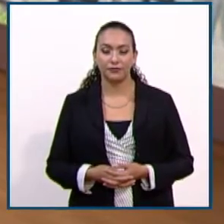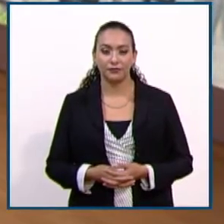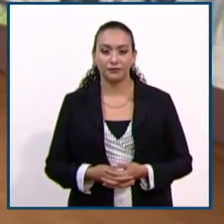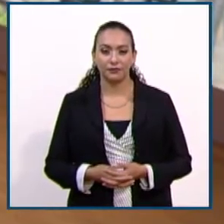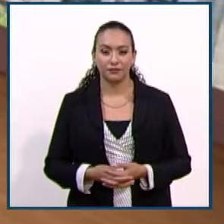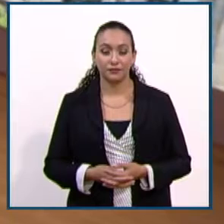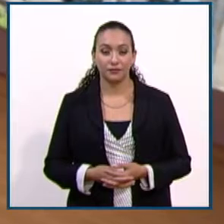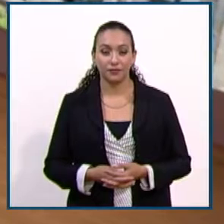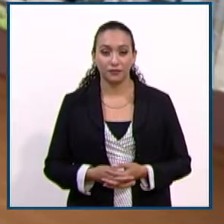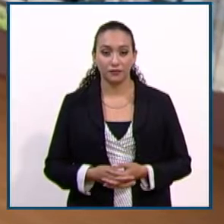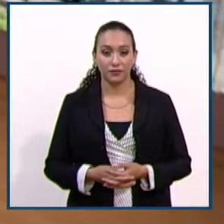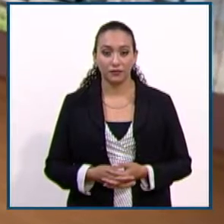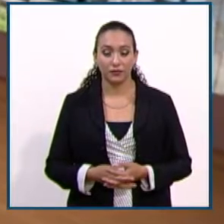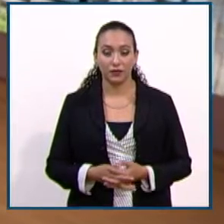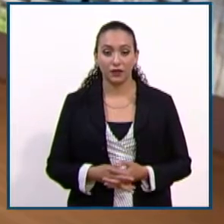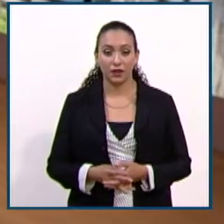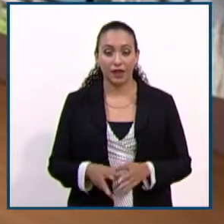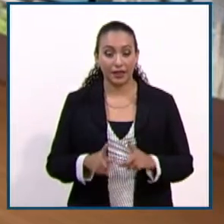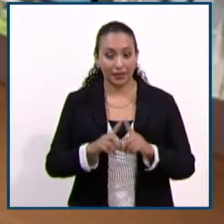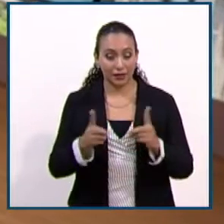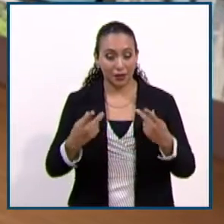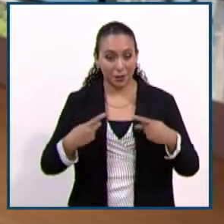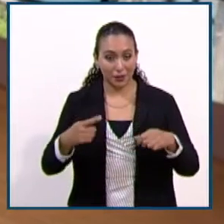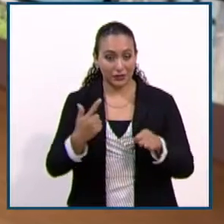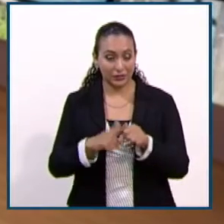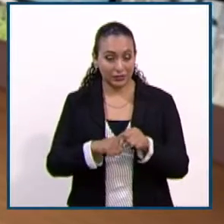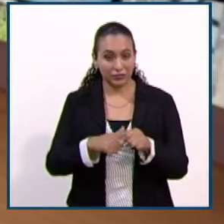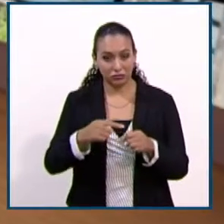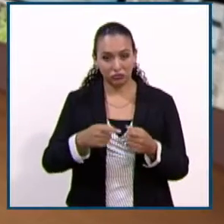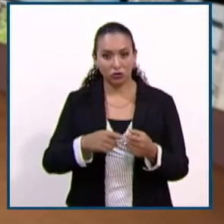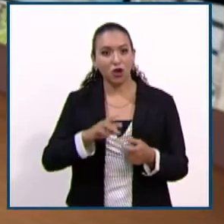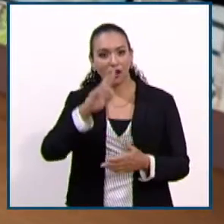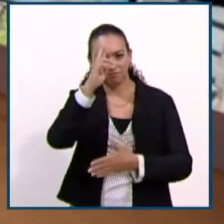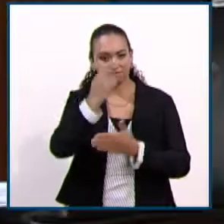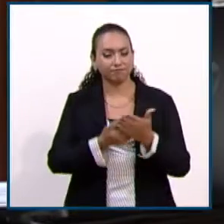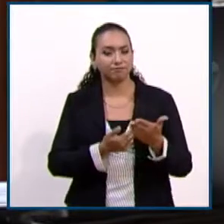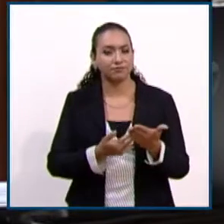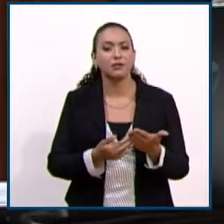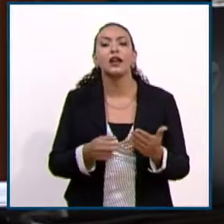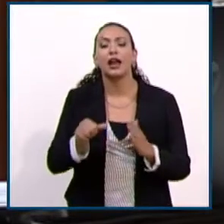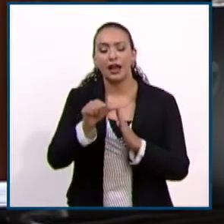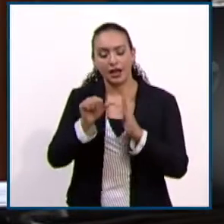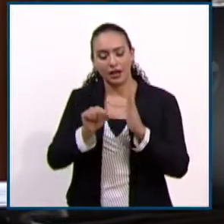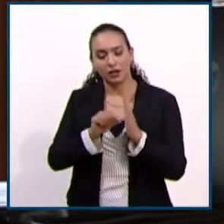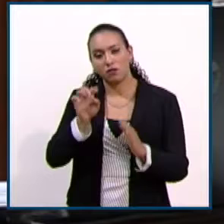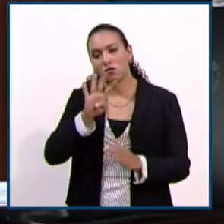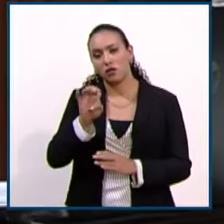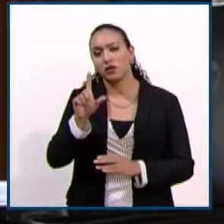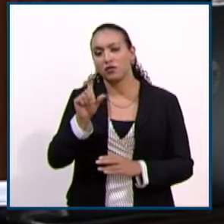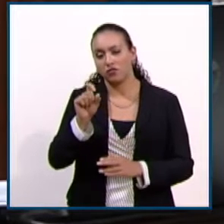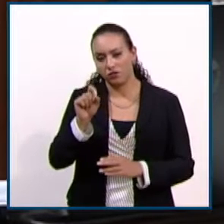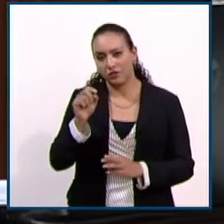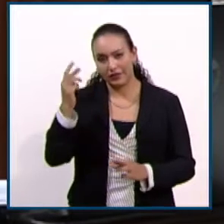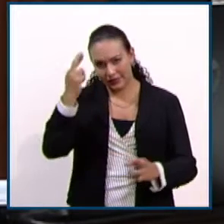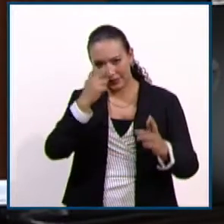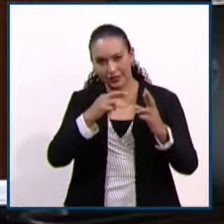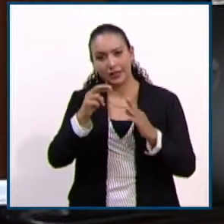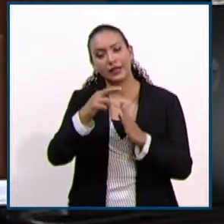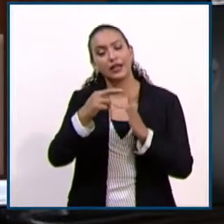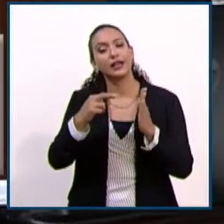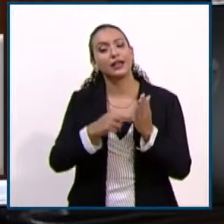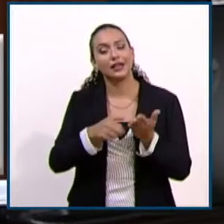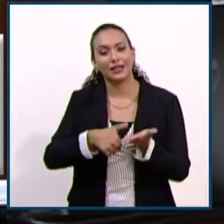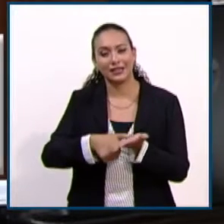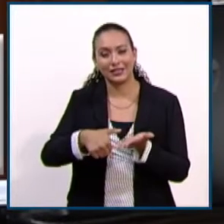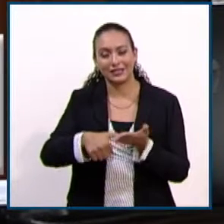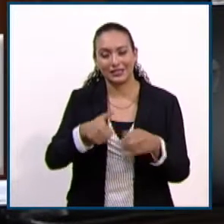Y por violar el libre desarrollo de la personalidad, el Pleno de la Corte invalidó el artículo 420 del Código Civil del